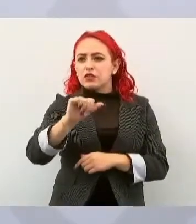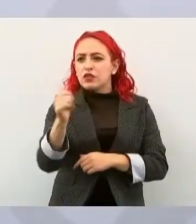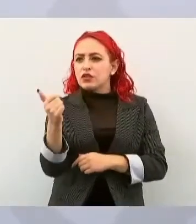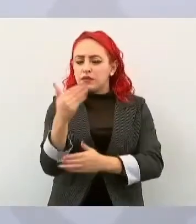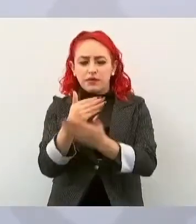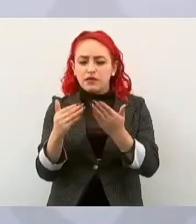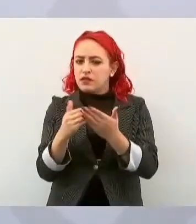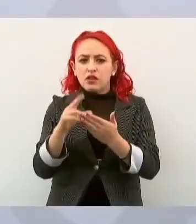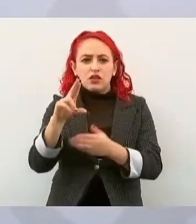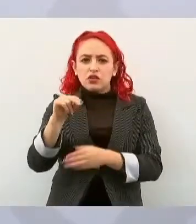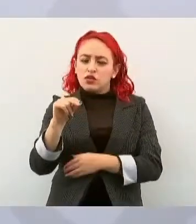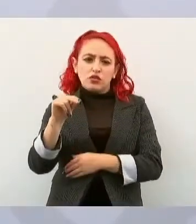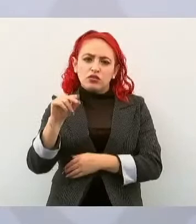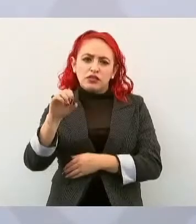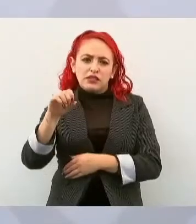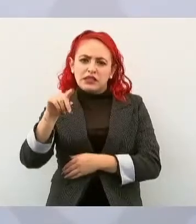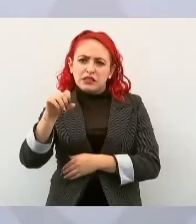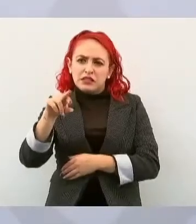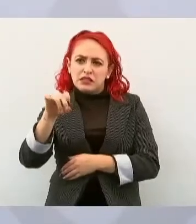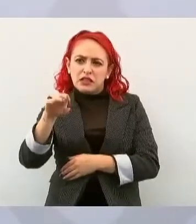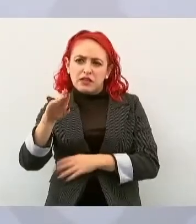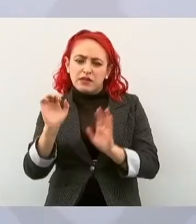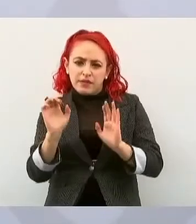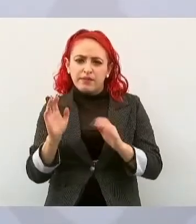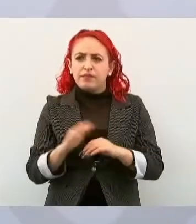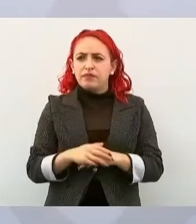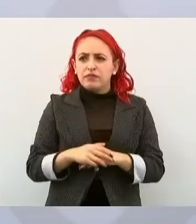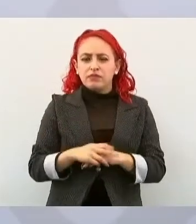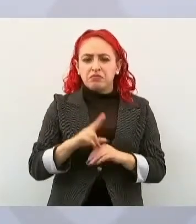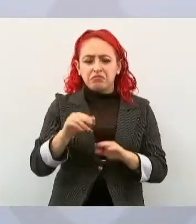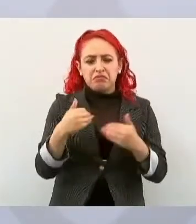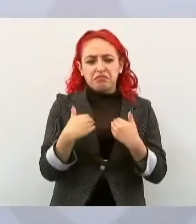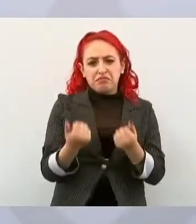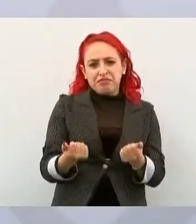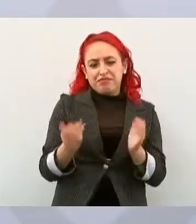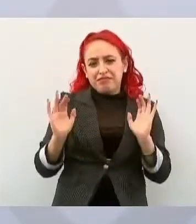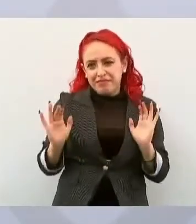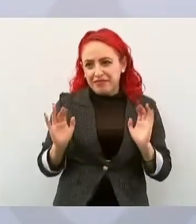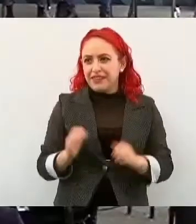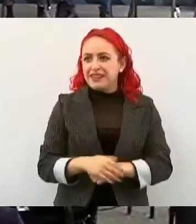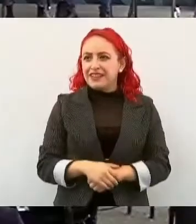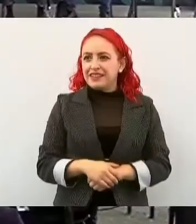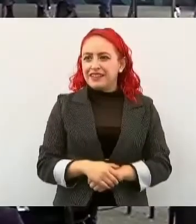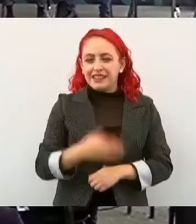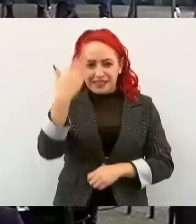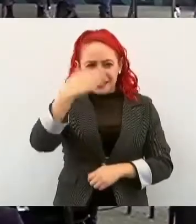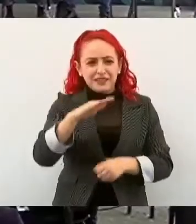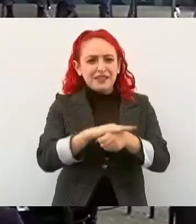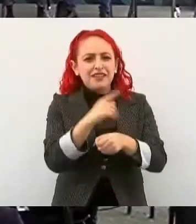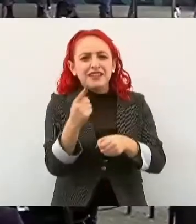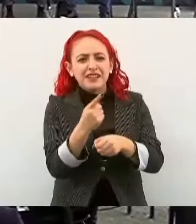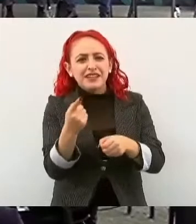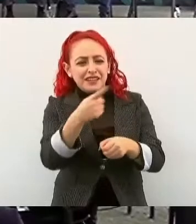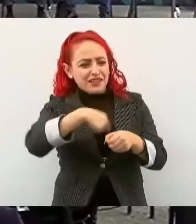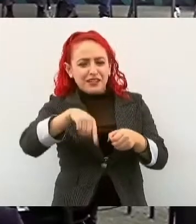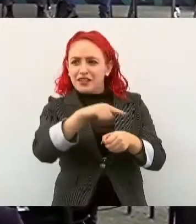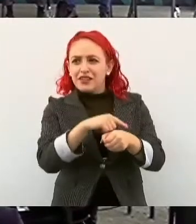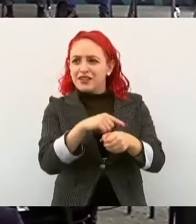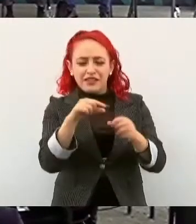no sensible. Bueno, ni yo le entiendo. Esta última de corta, ¿saben por qué? Porque